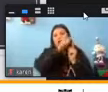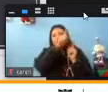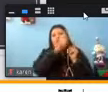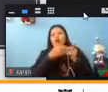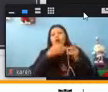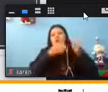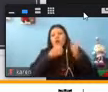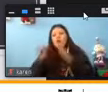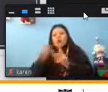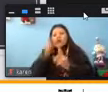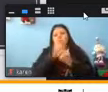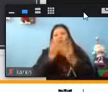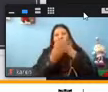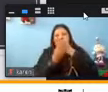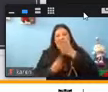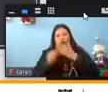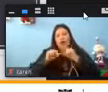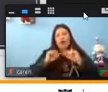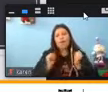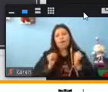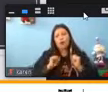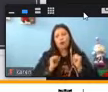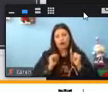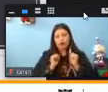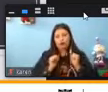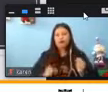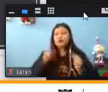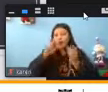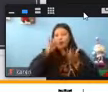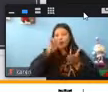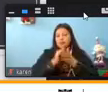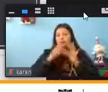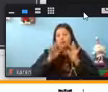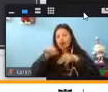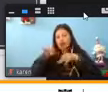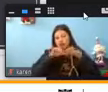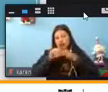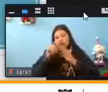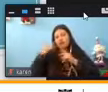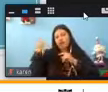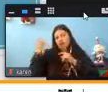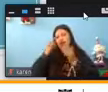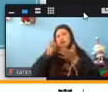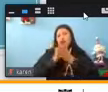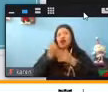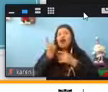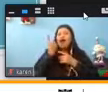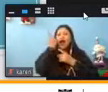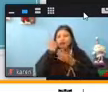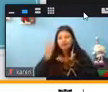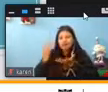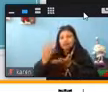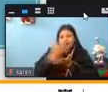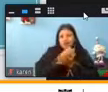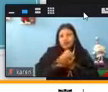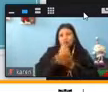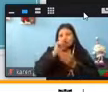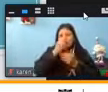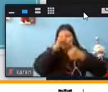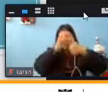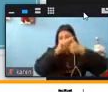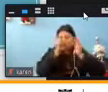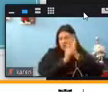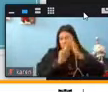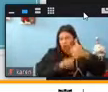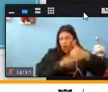pobres en Bogotá. Esto es a grandes rasgos la relatoría del eje 1.